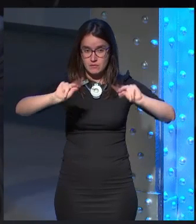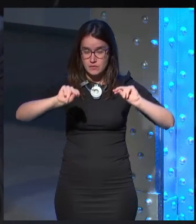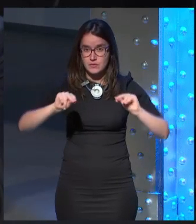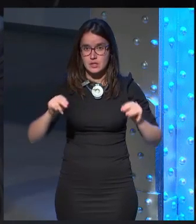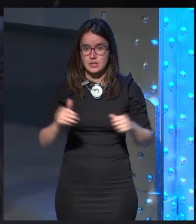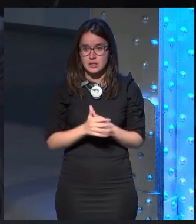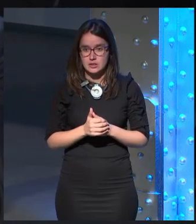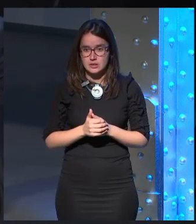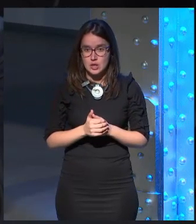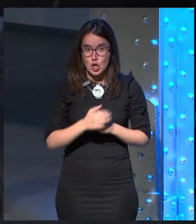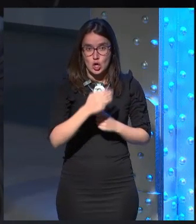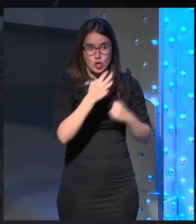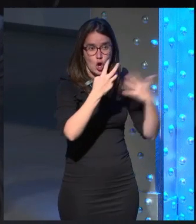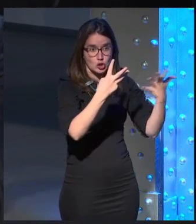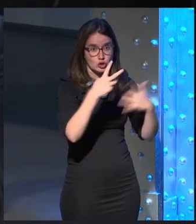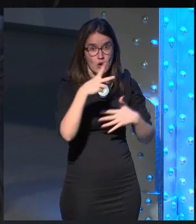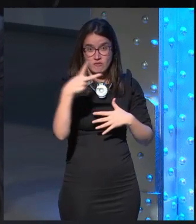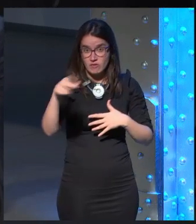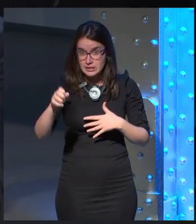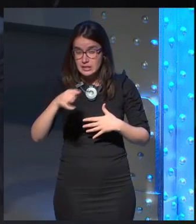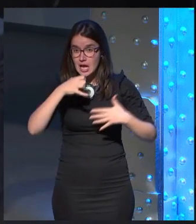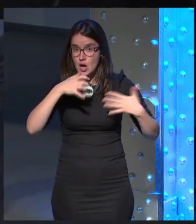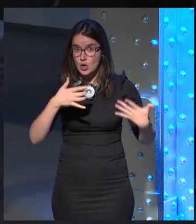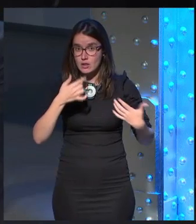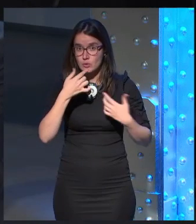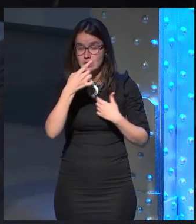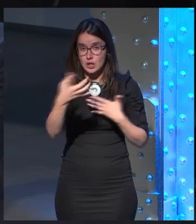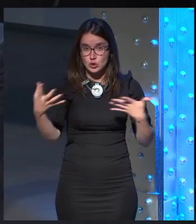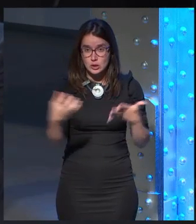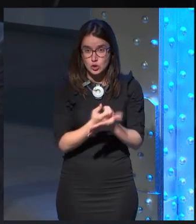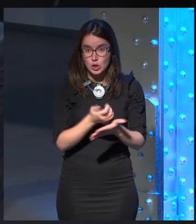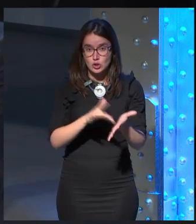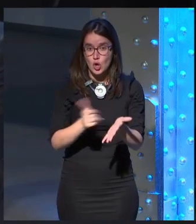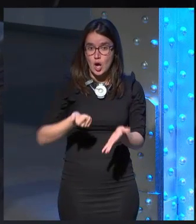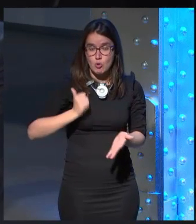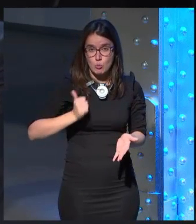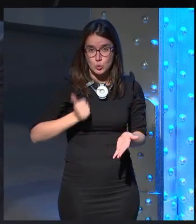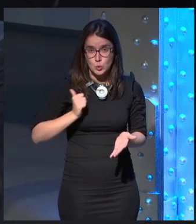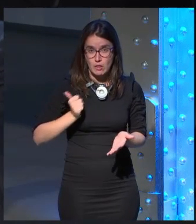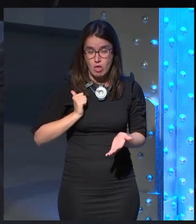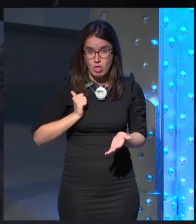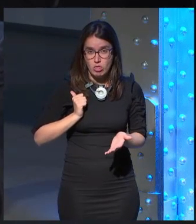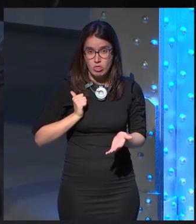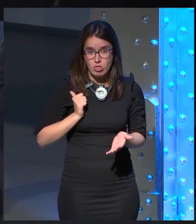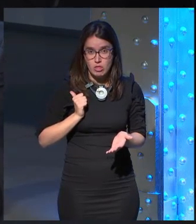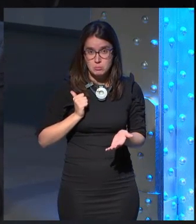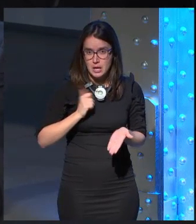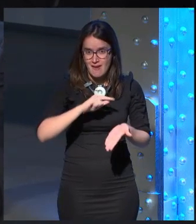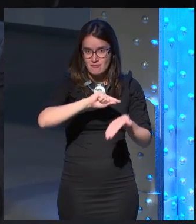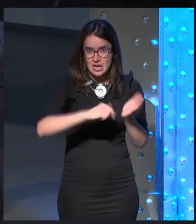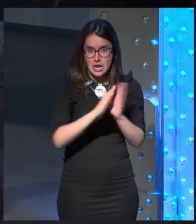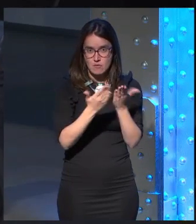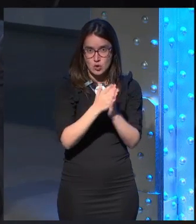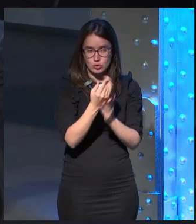Sí. 8:20. Ahora tenemos que comunicaros a todos que hay la oportunidad de firmar